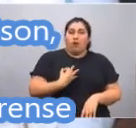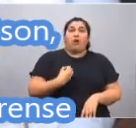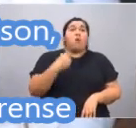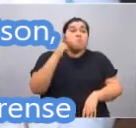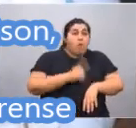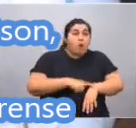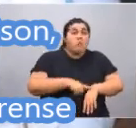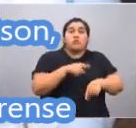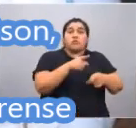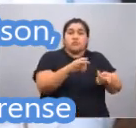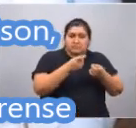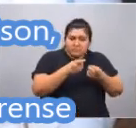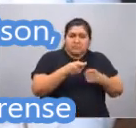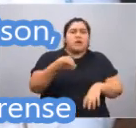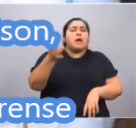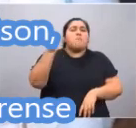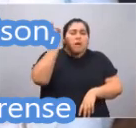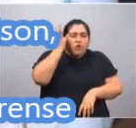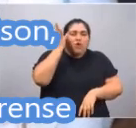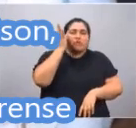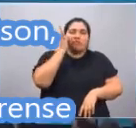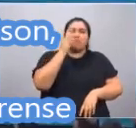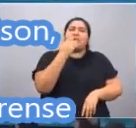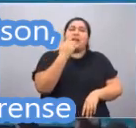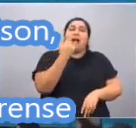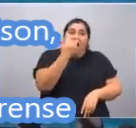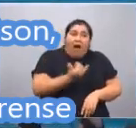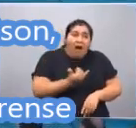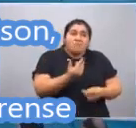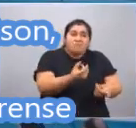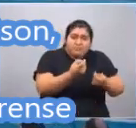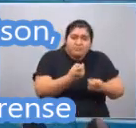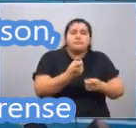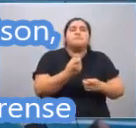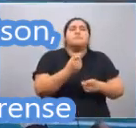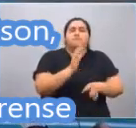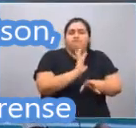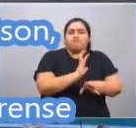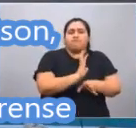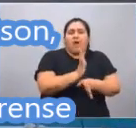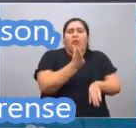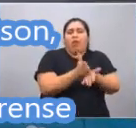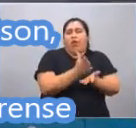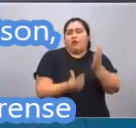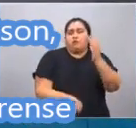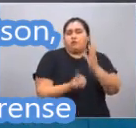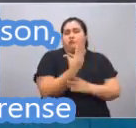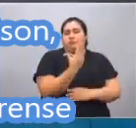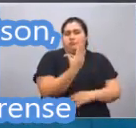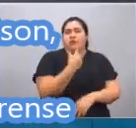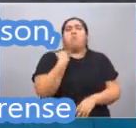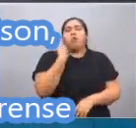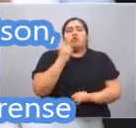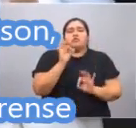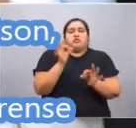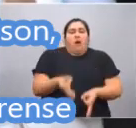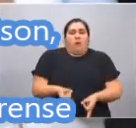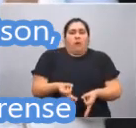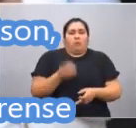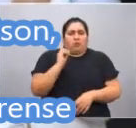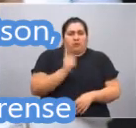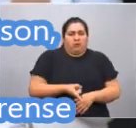donde hay una necesidad, nace un derecho. pero sabemos también muy bien